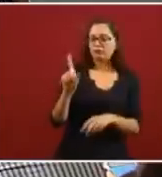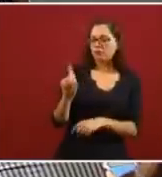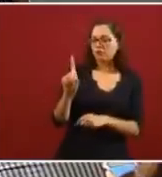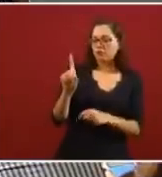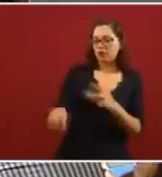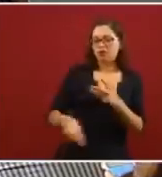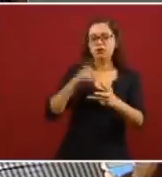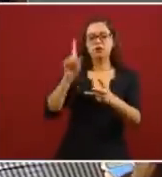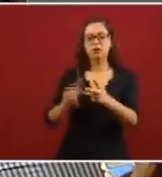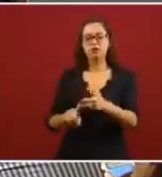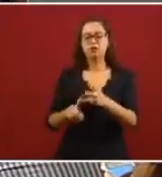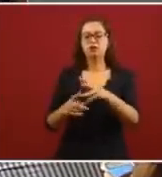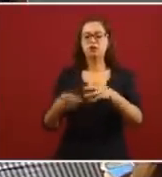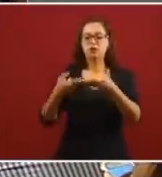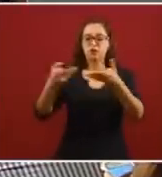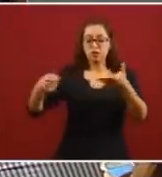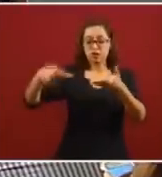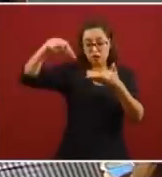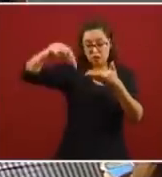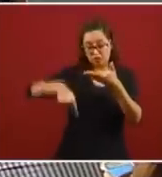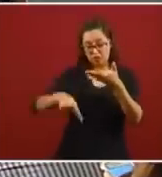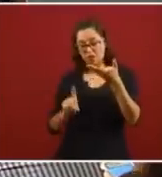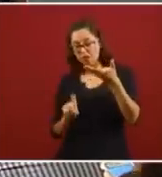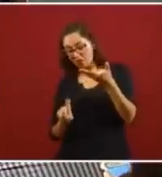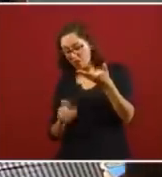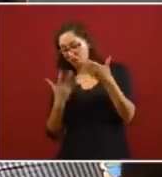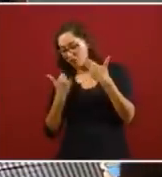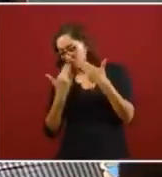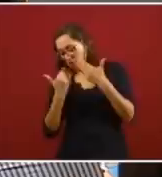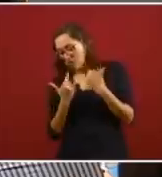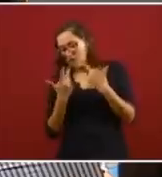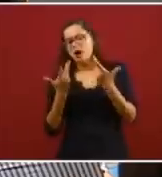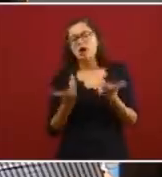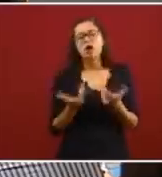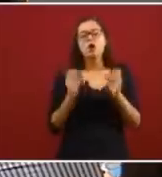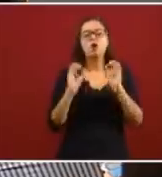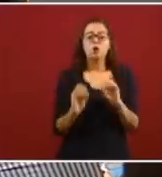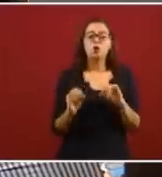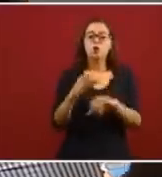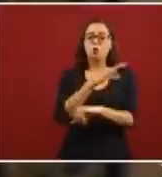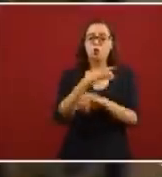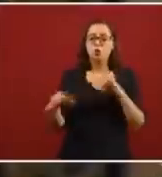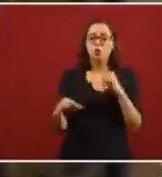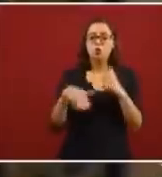suelo. O por último, si el propósito de esta gira, que es